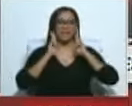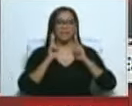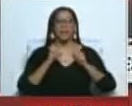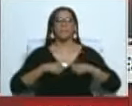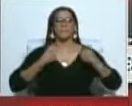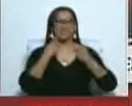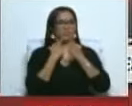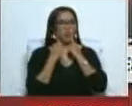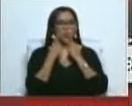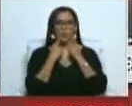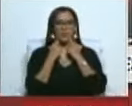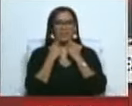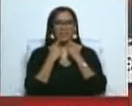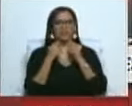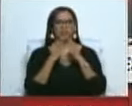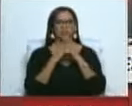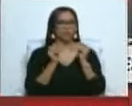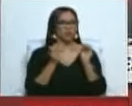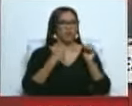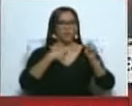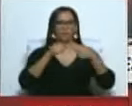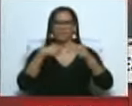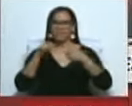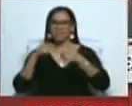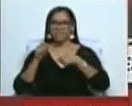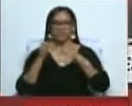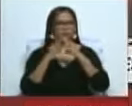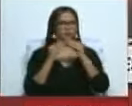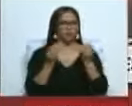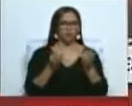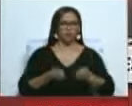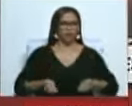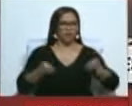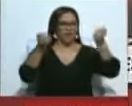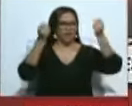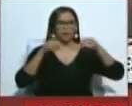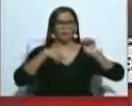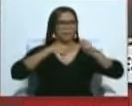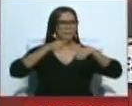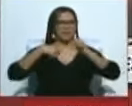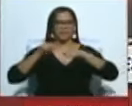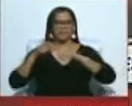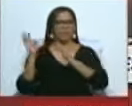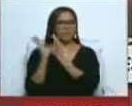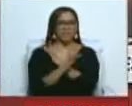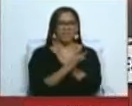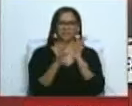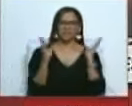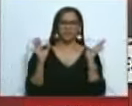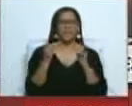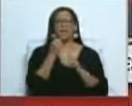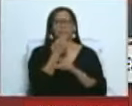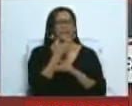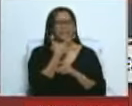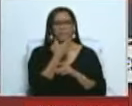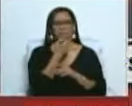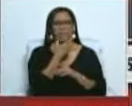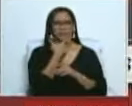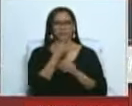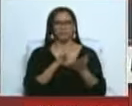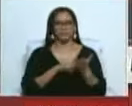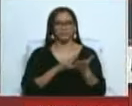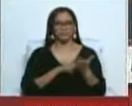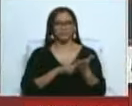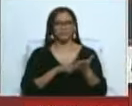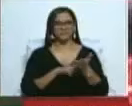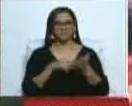colorida. Todos los negocios abiertos, todos los comercios, toda la gente moviéndose. Bello, bello, bello, de verdad, San Fernando